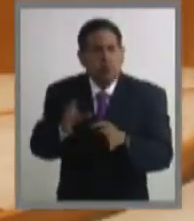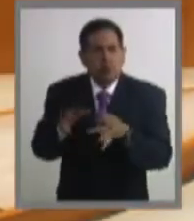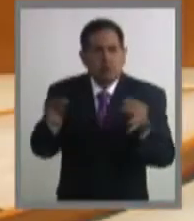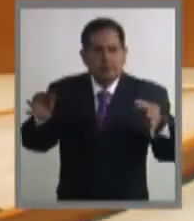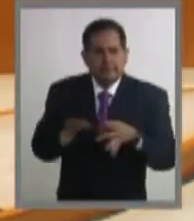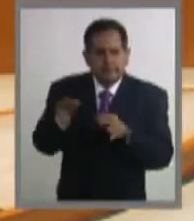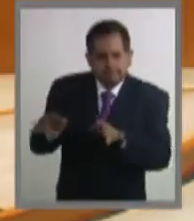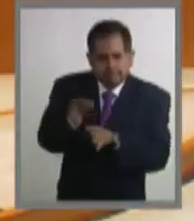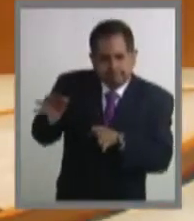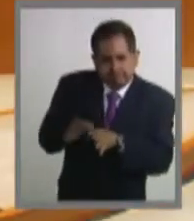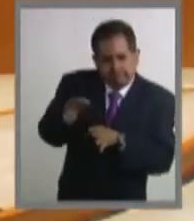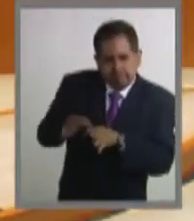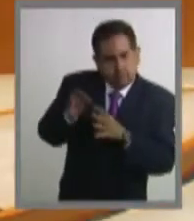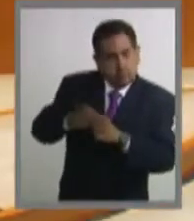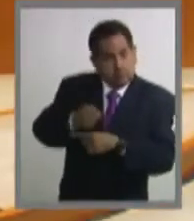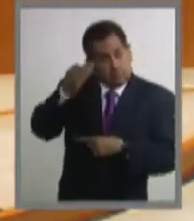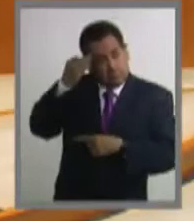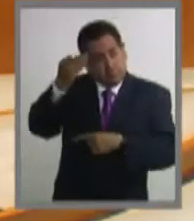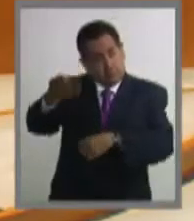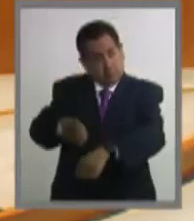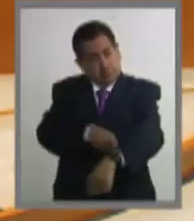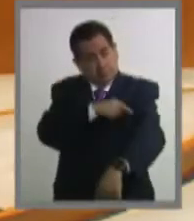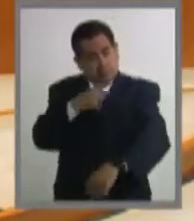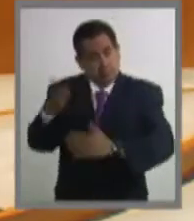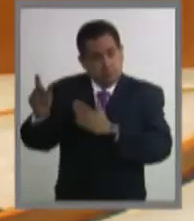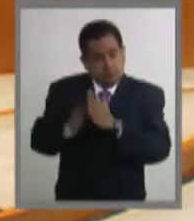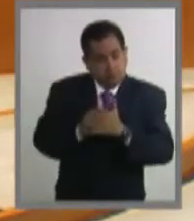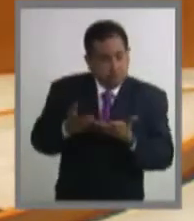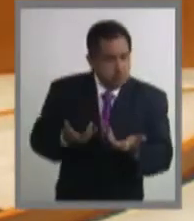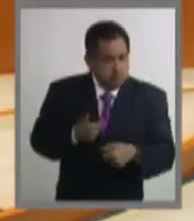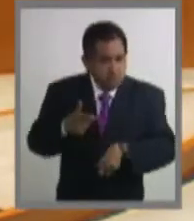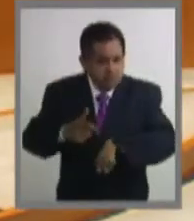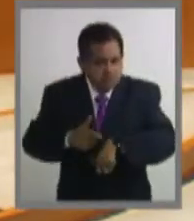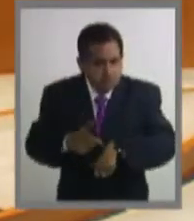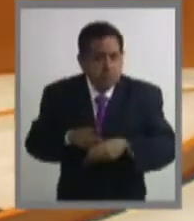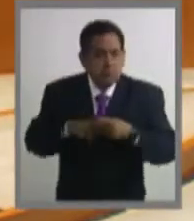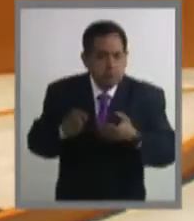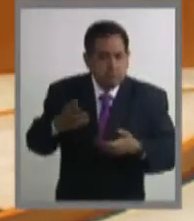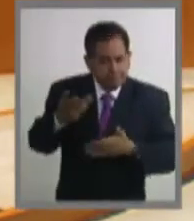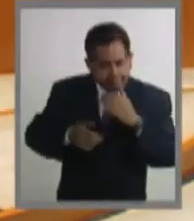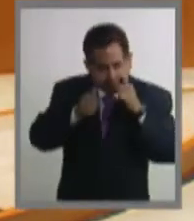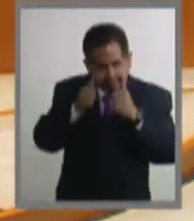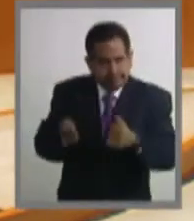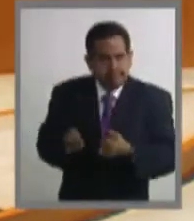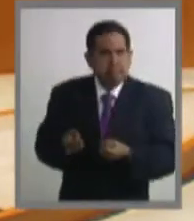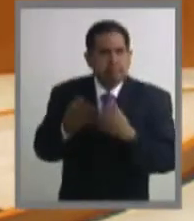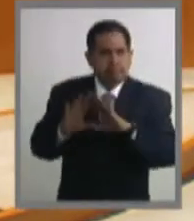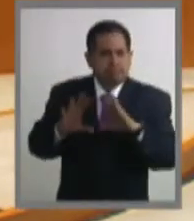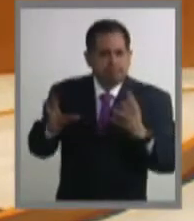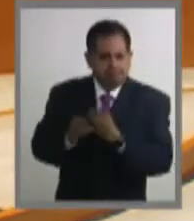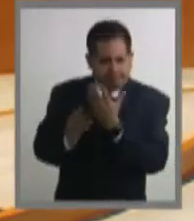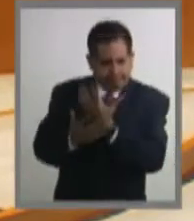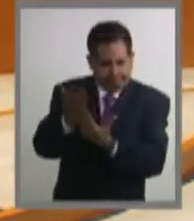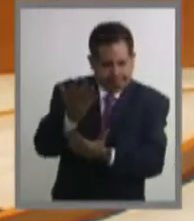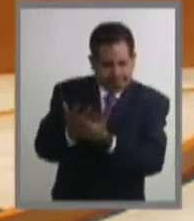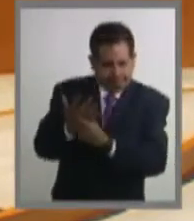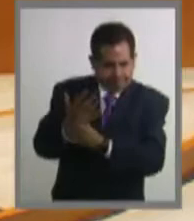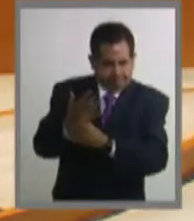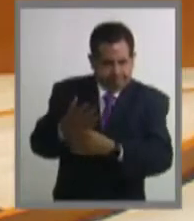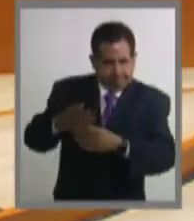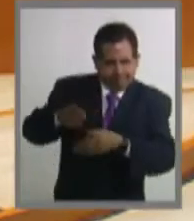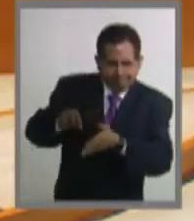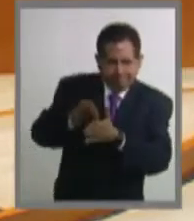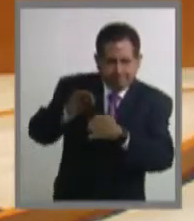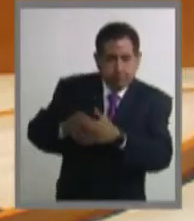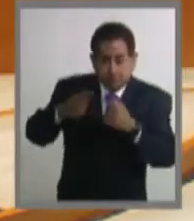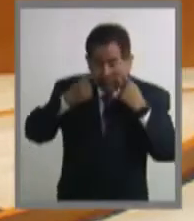más de un mes en elaborarse y no se toma en cuenta las horas de su mano de obra, ni el gasto de